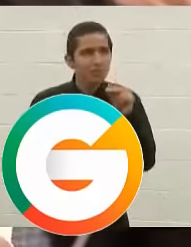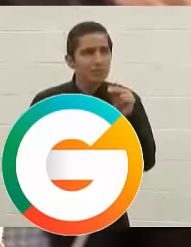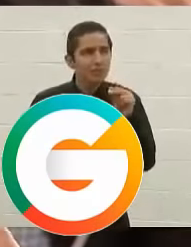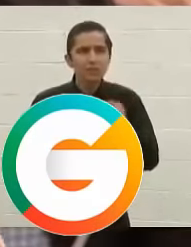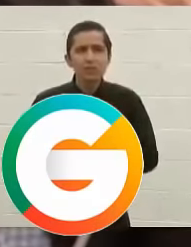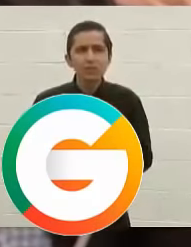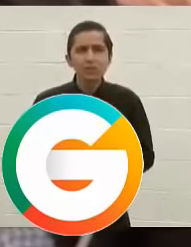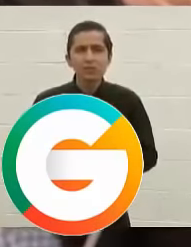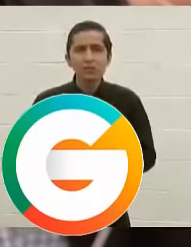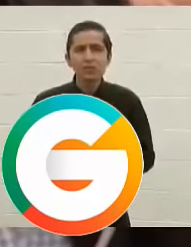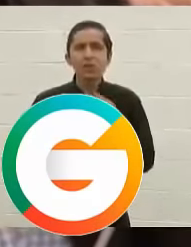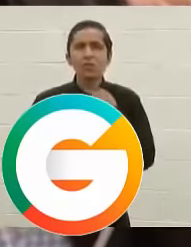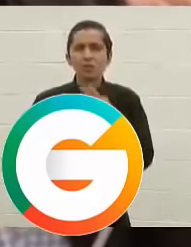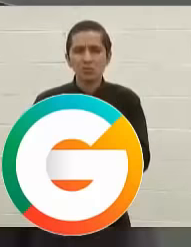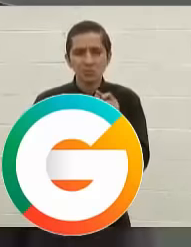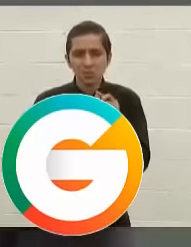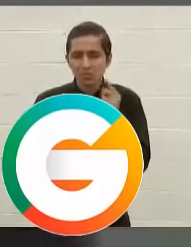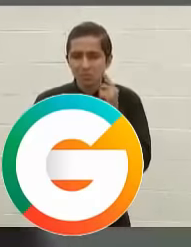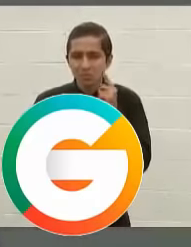al respecto, secretario. Gracias.